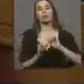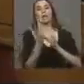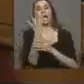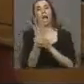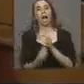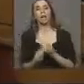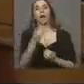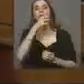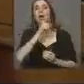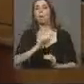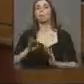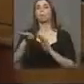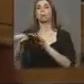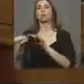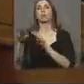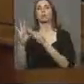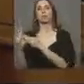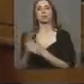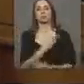los privilegios. Gracias, presidente.